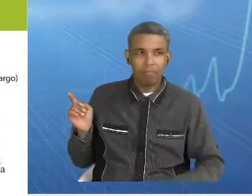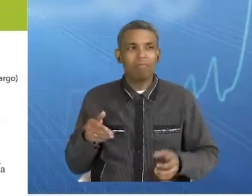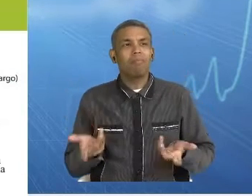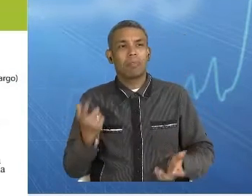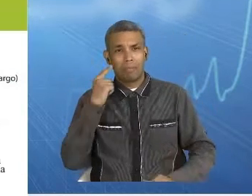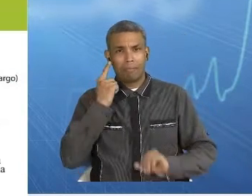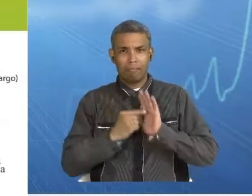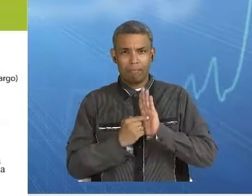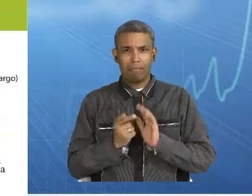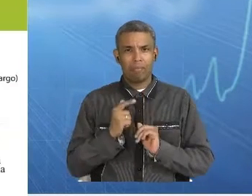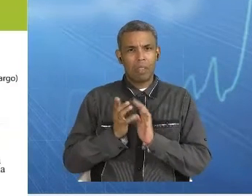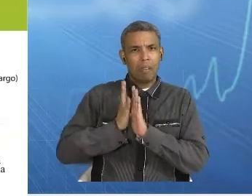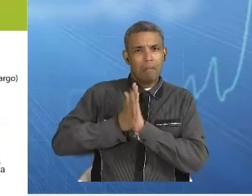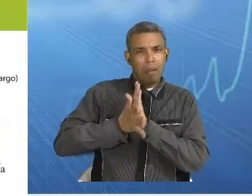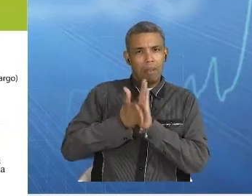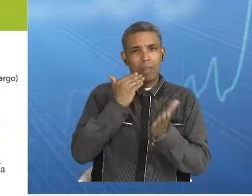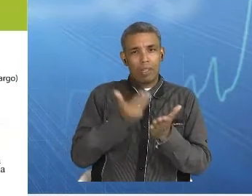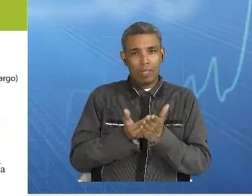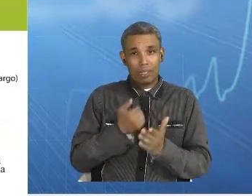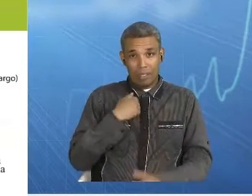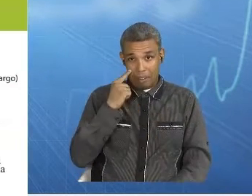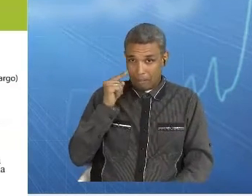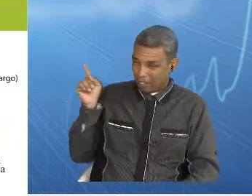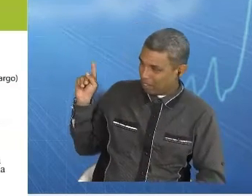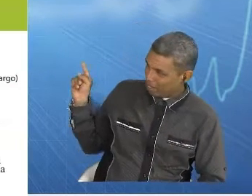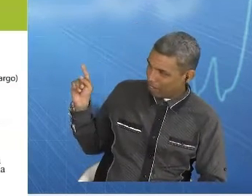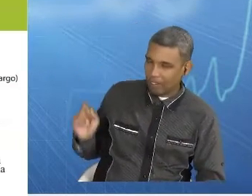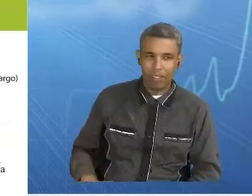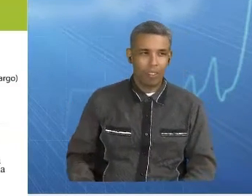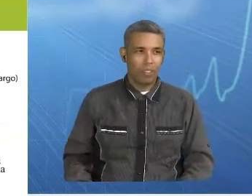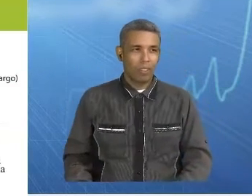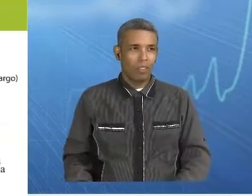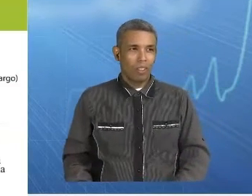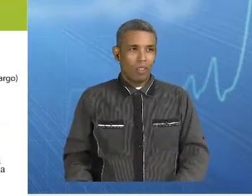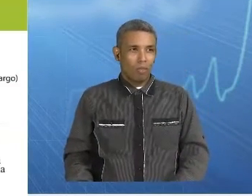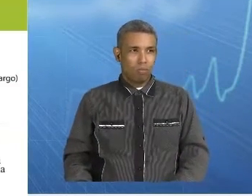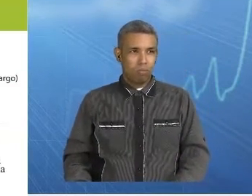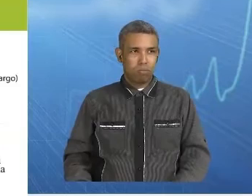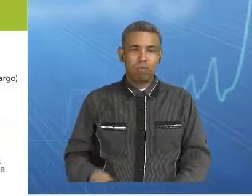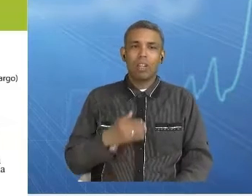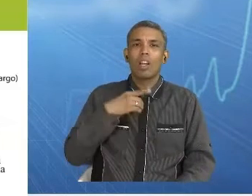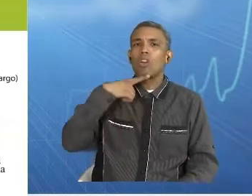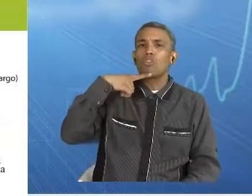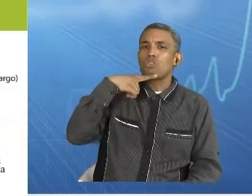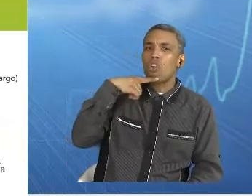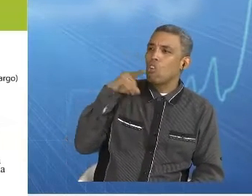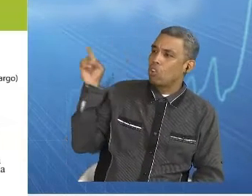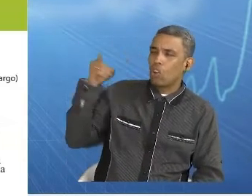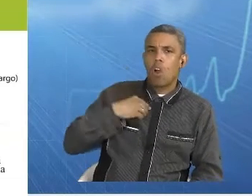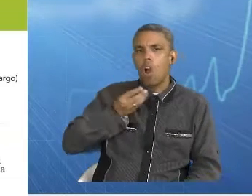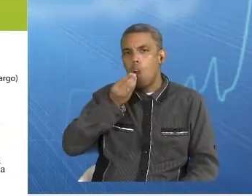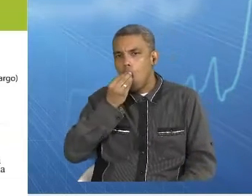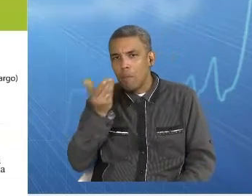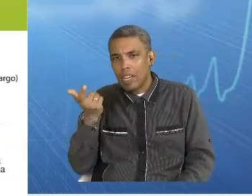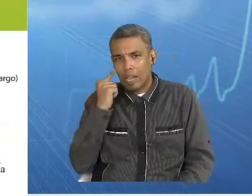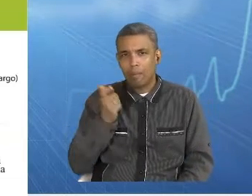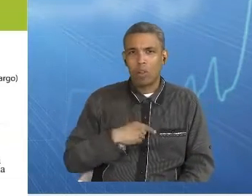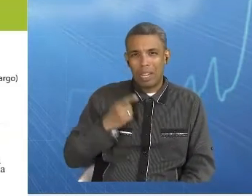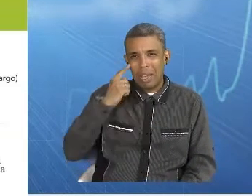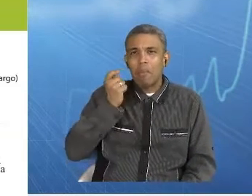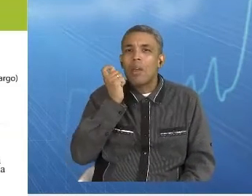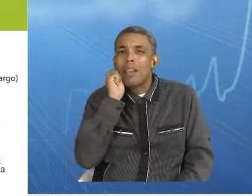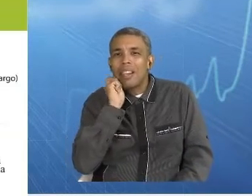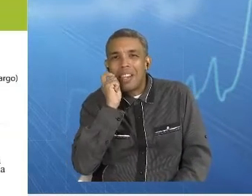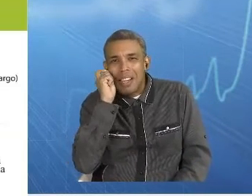Bueno, muchas gracias. Allá vemos entonces el kit de mercado familiar, por ejemplo, 2 libras de lenteja, 1 libra de harina